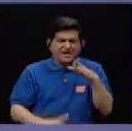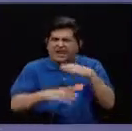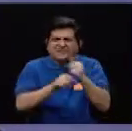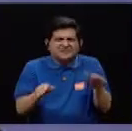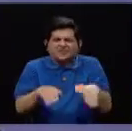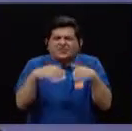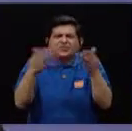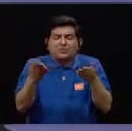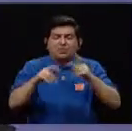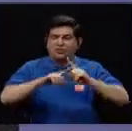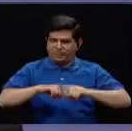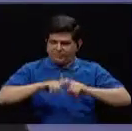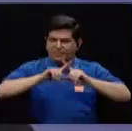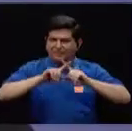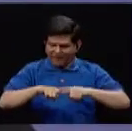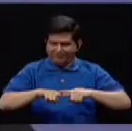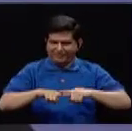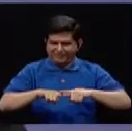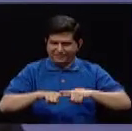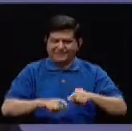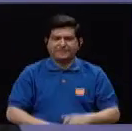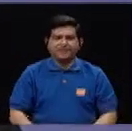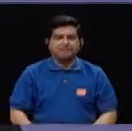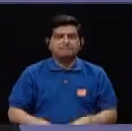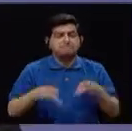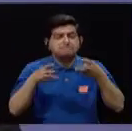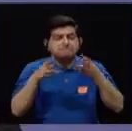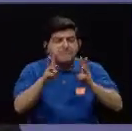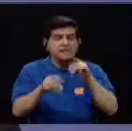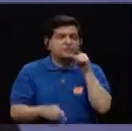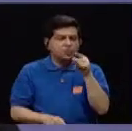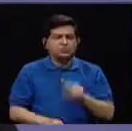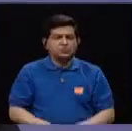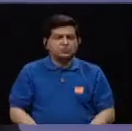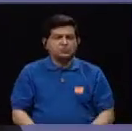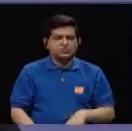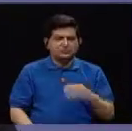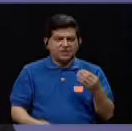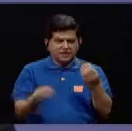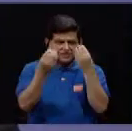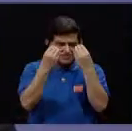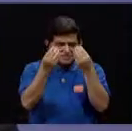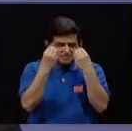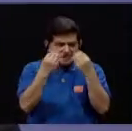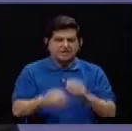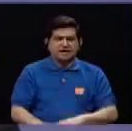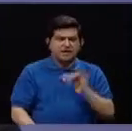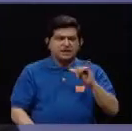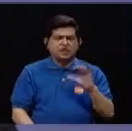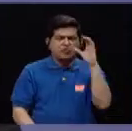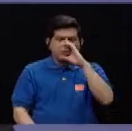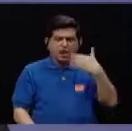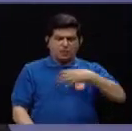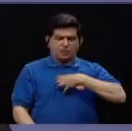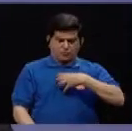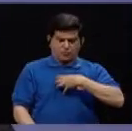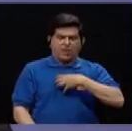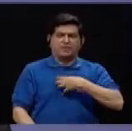hace? claro, dependiendo de los métodos que te enseñen, también la búsqueda